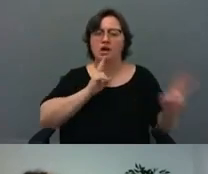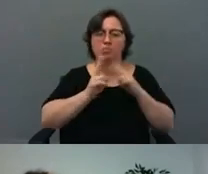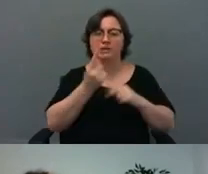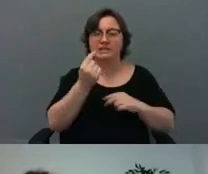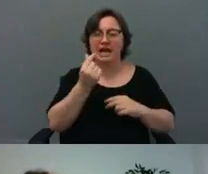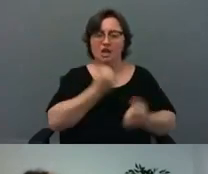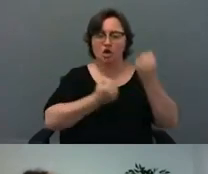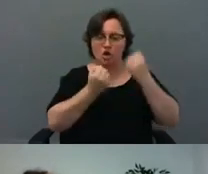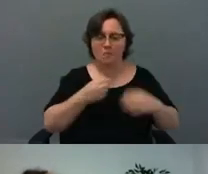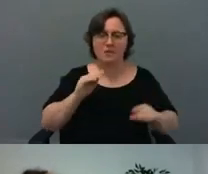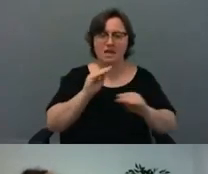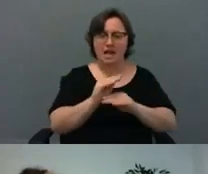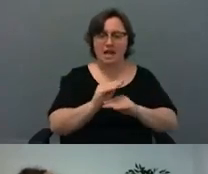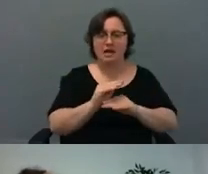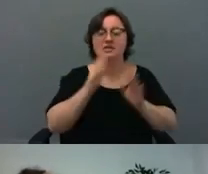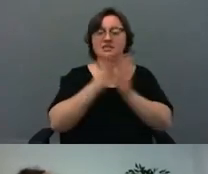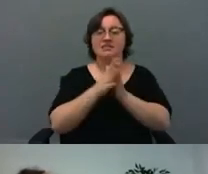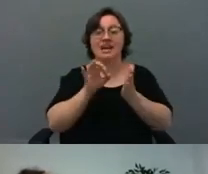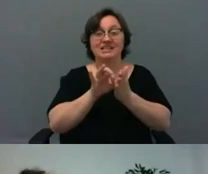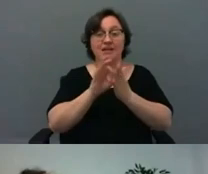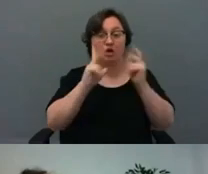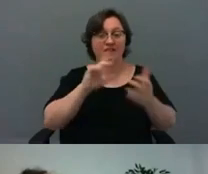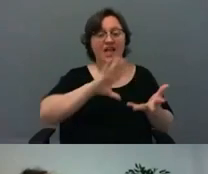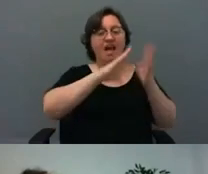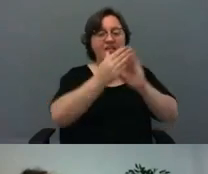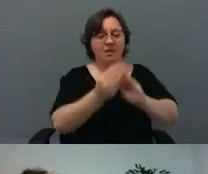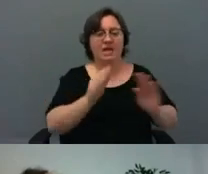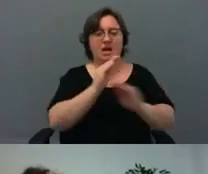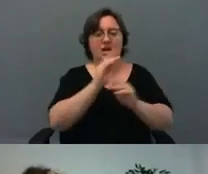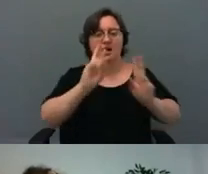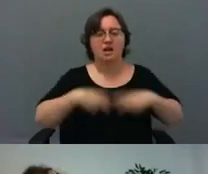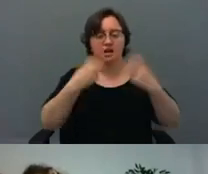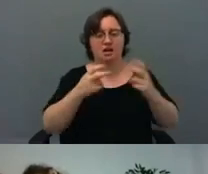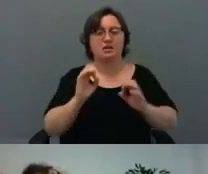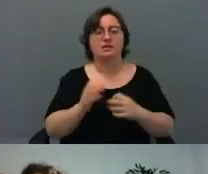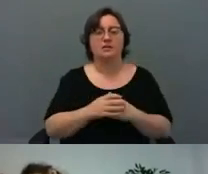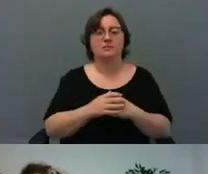permita adaptar los servicios residenciales a ese proceso de transformación.